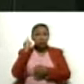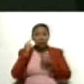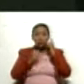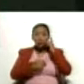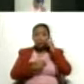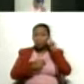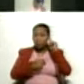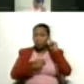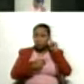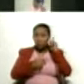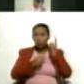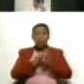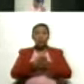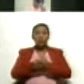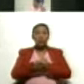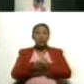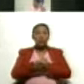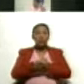Prepararnos